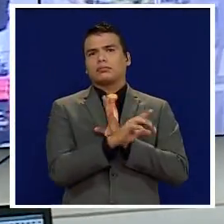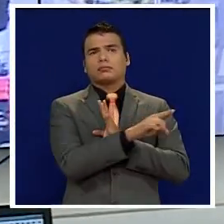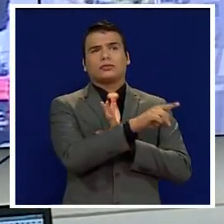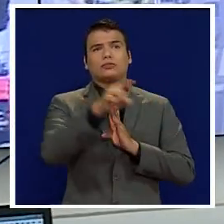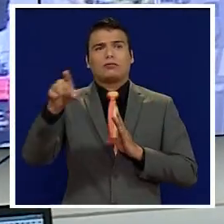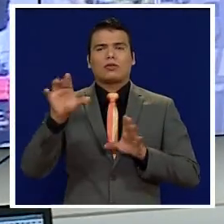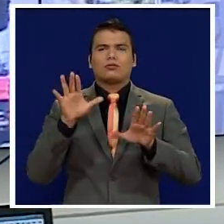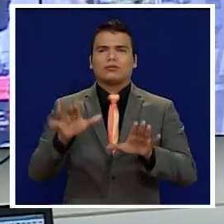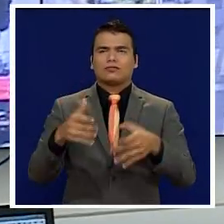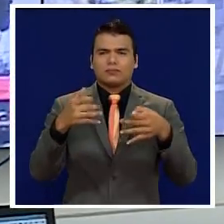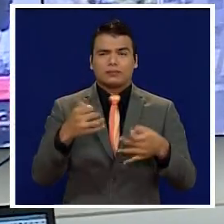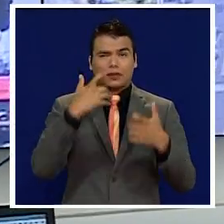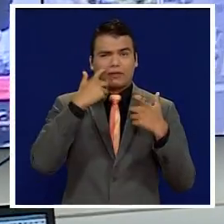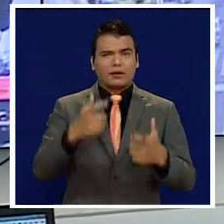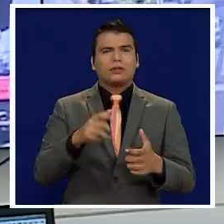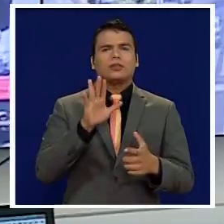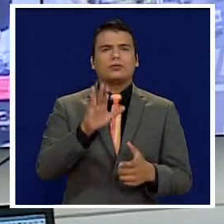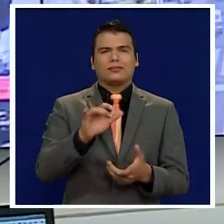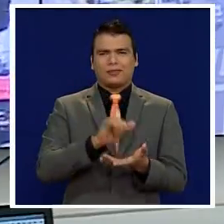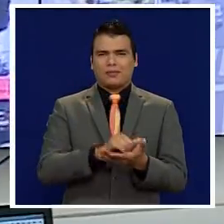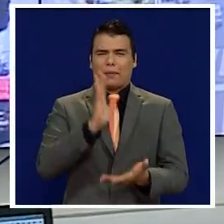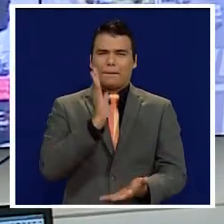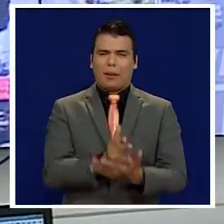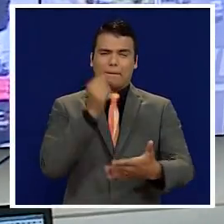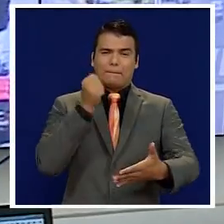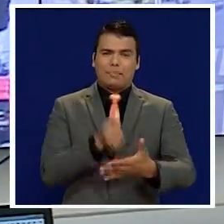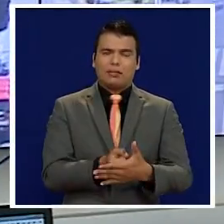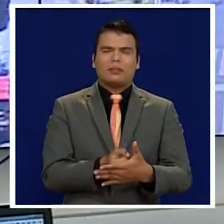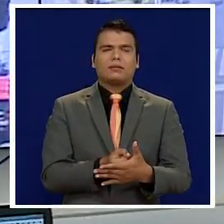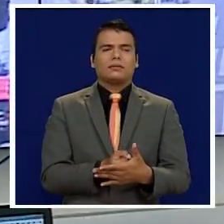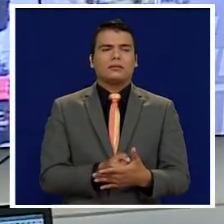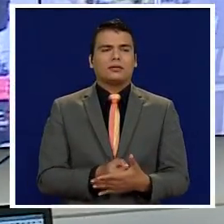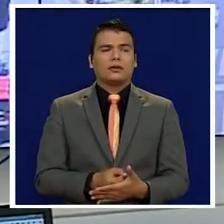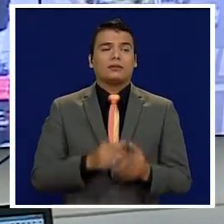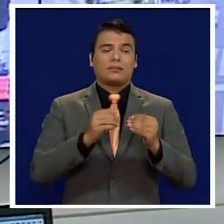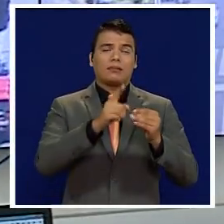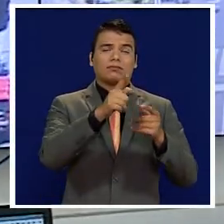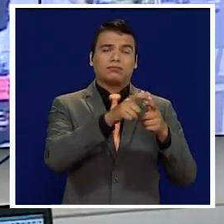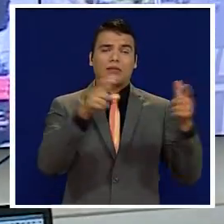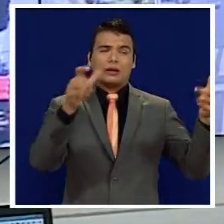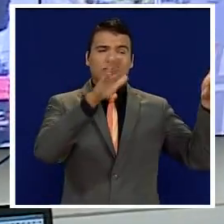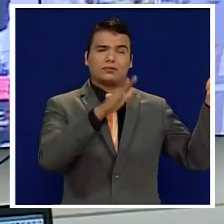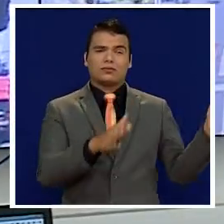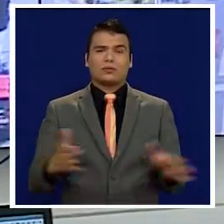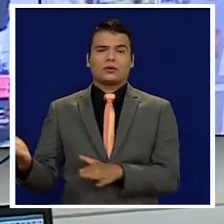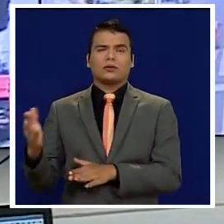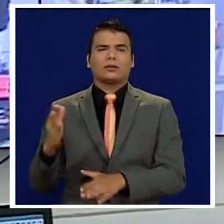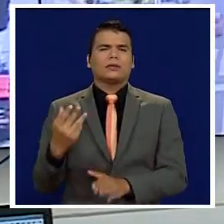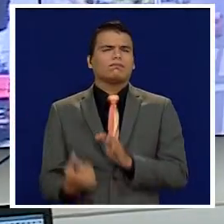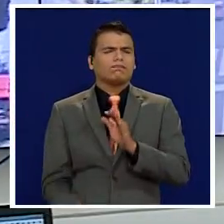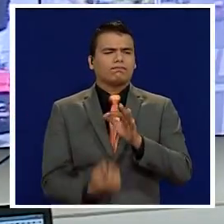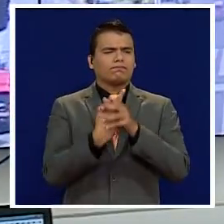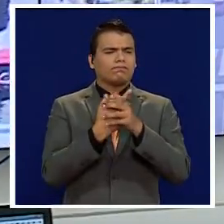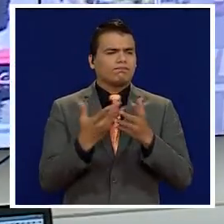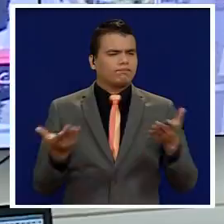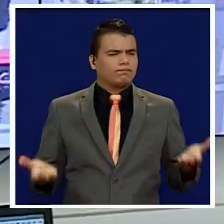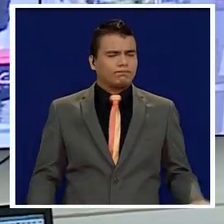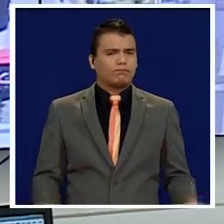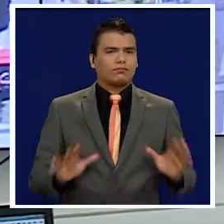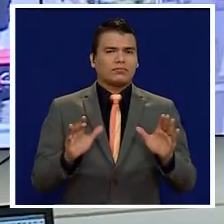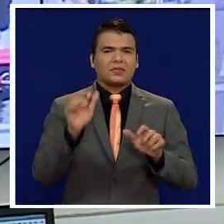causas de mayor incidencia en ese fenómeno de accidentalidad y mortalidad vial radican en